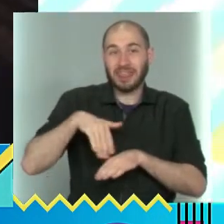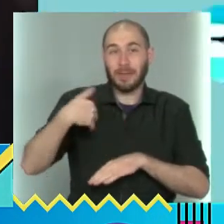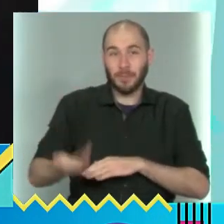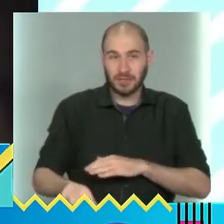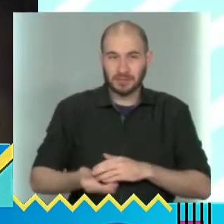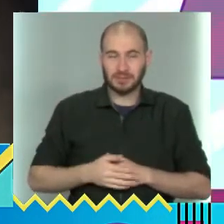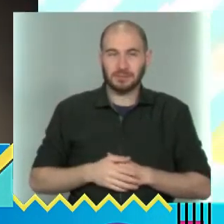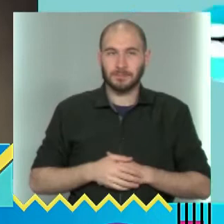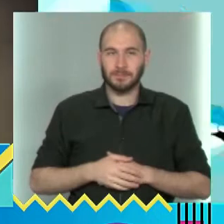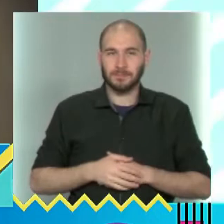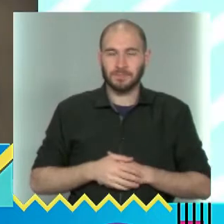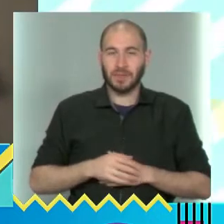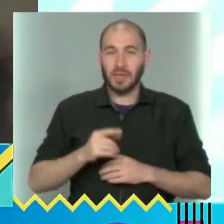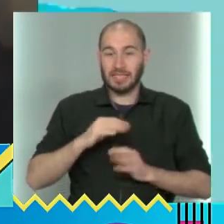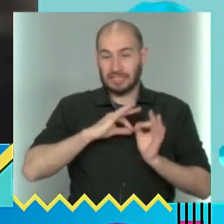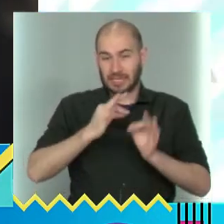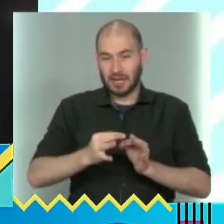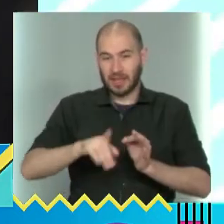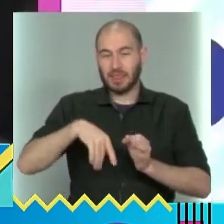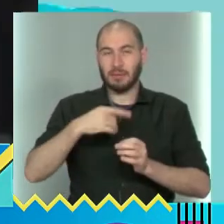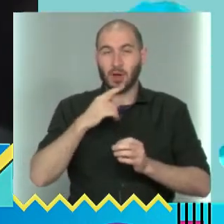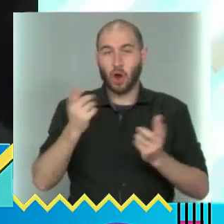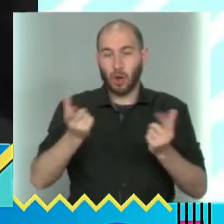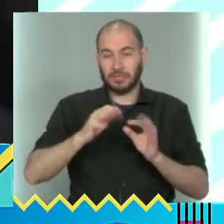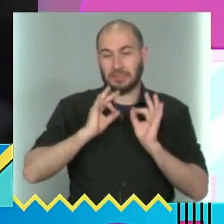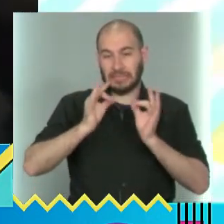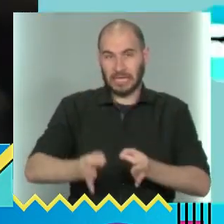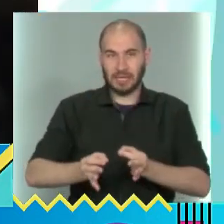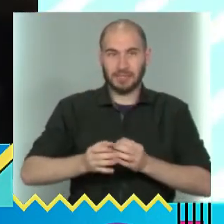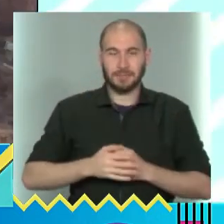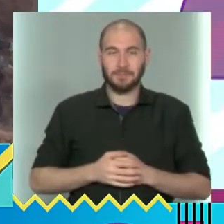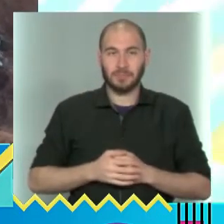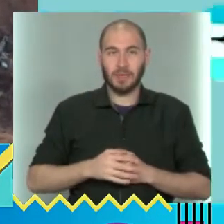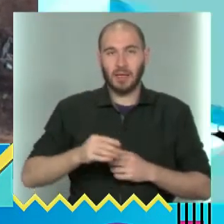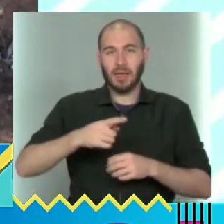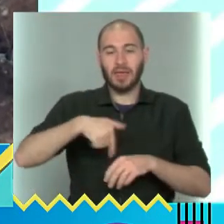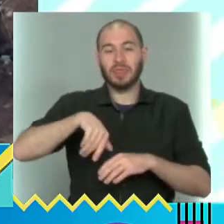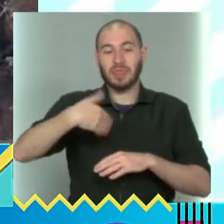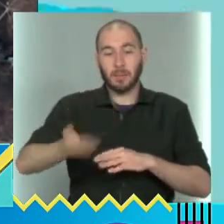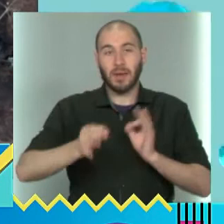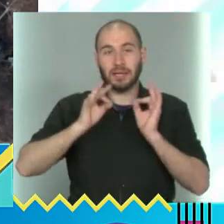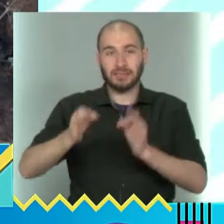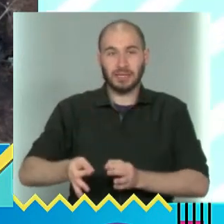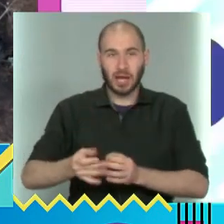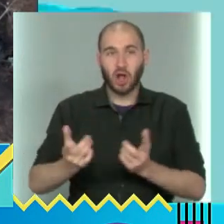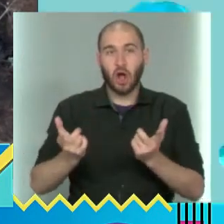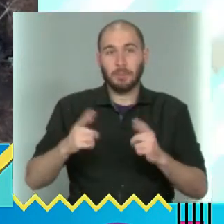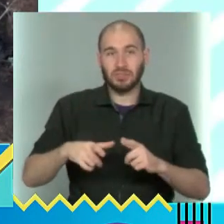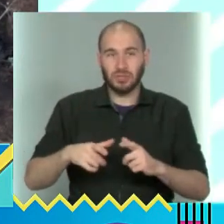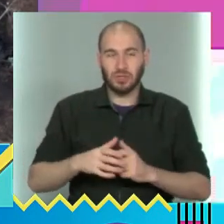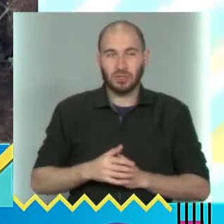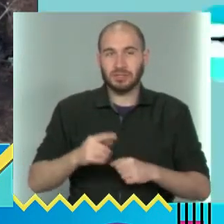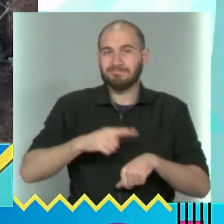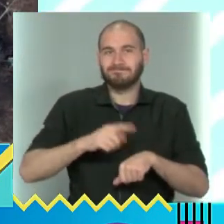posterior que había llegado, o sea, llegó la Comisión y horas después que llegó y la comisión no